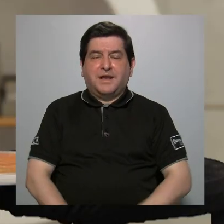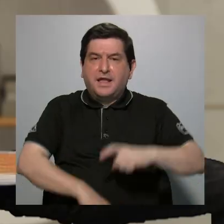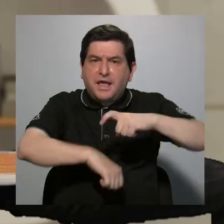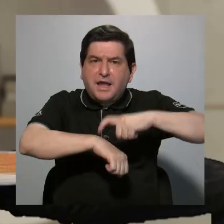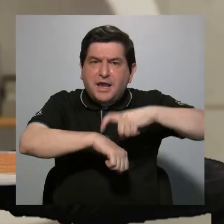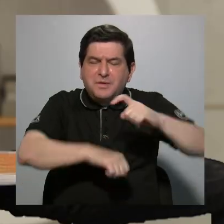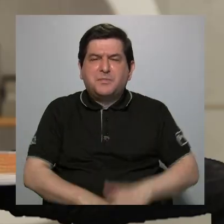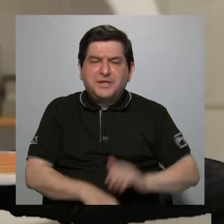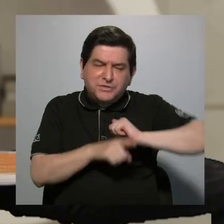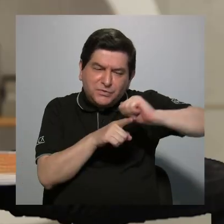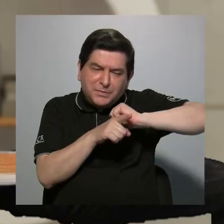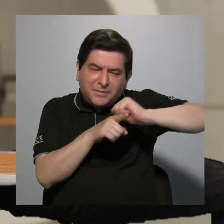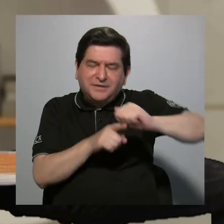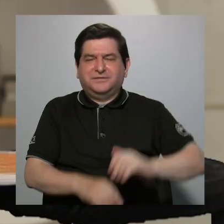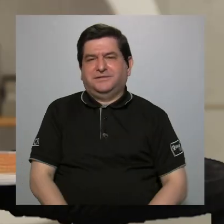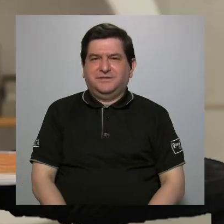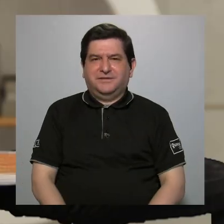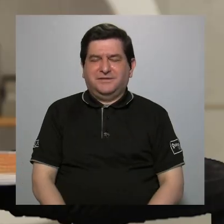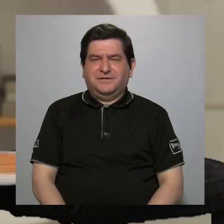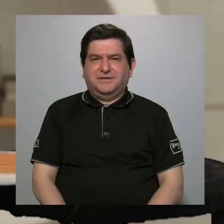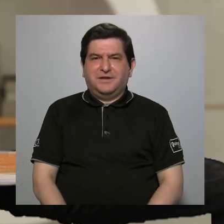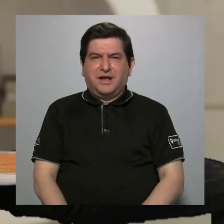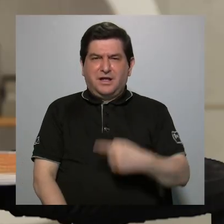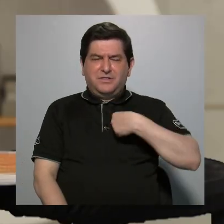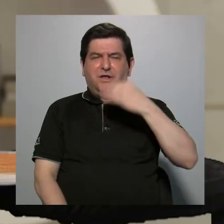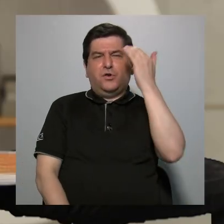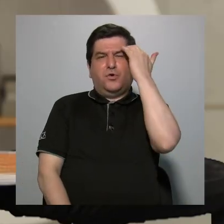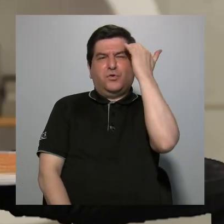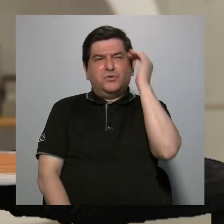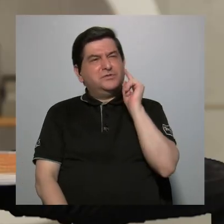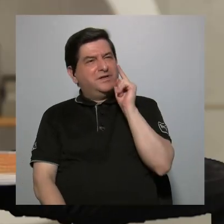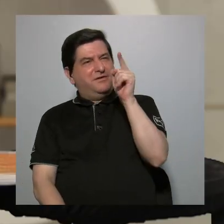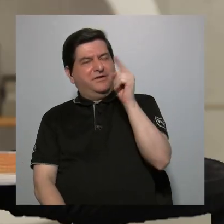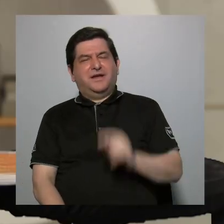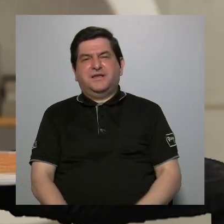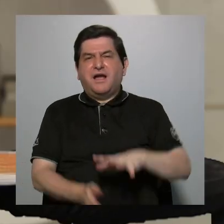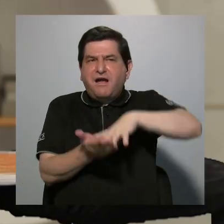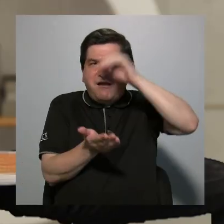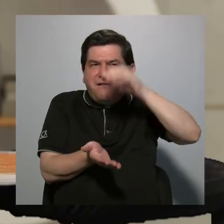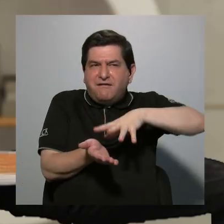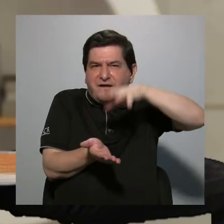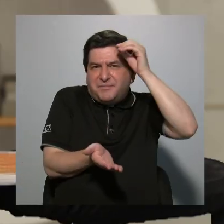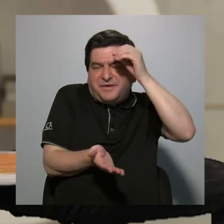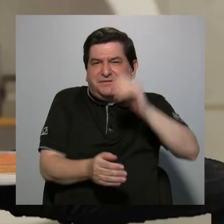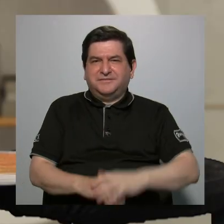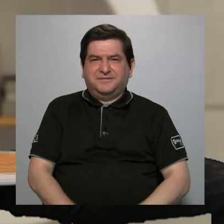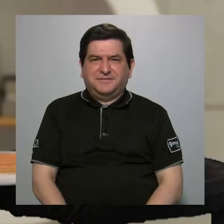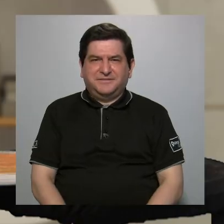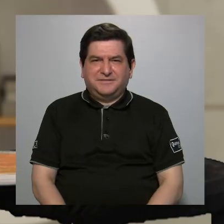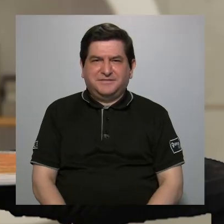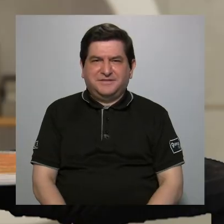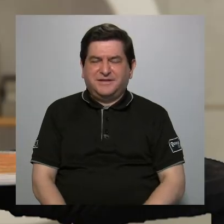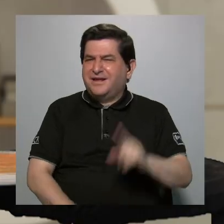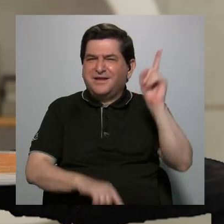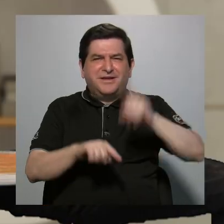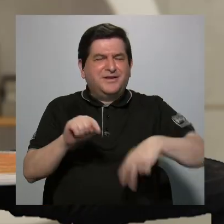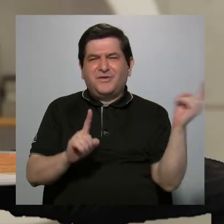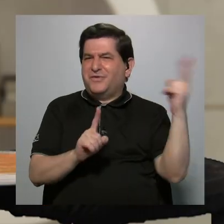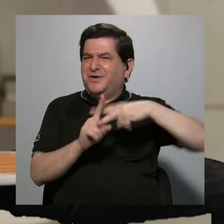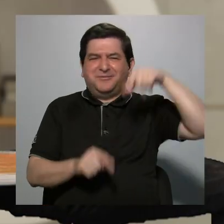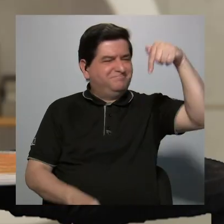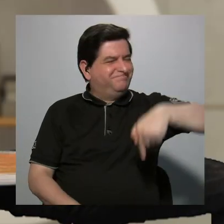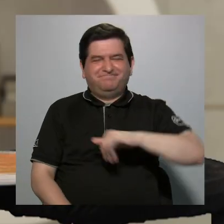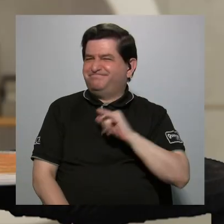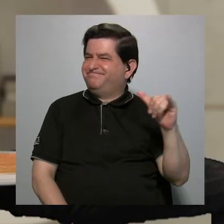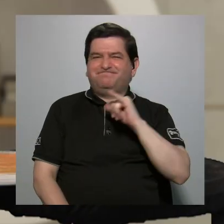a la hora de la praxis, porque mucho de lo que uno sabía allá, de lo que había aprendido allá, no se podía aplicar